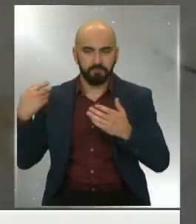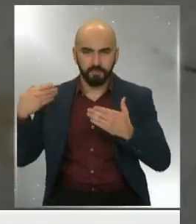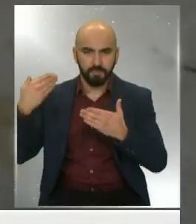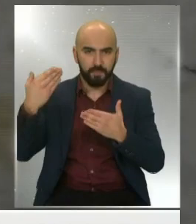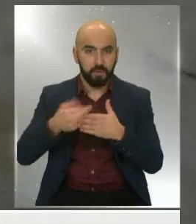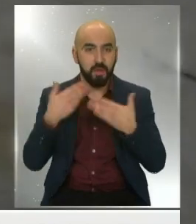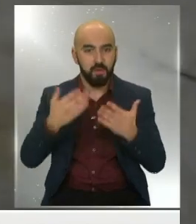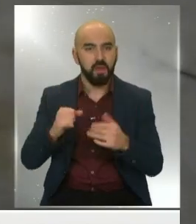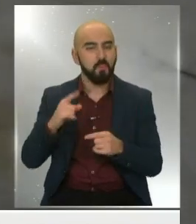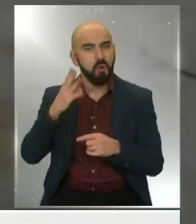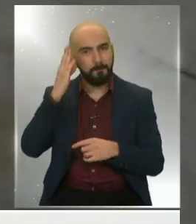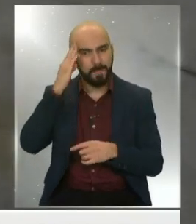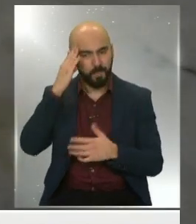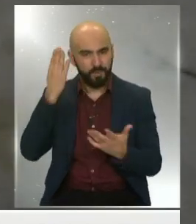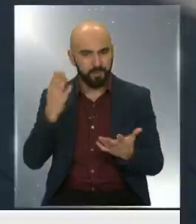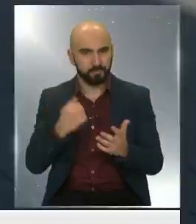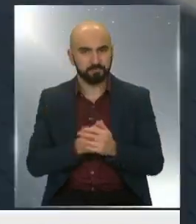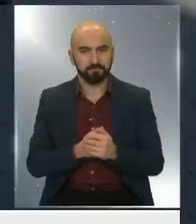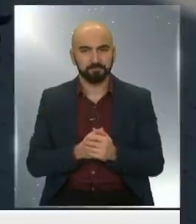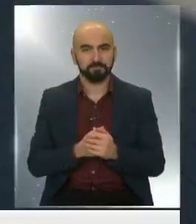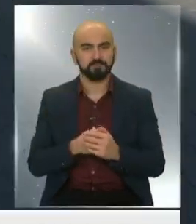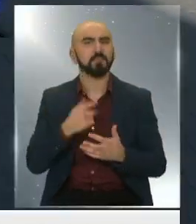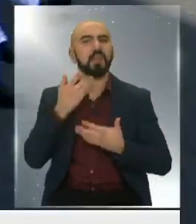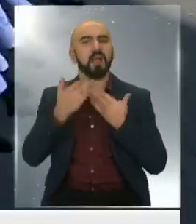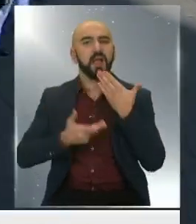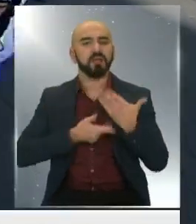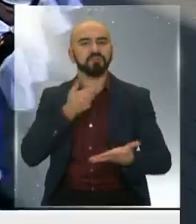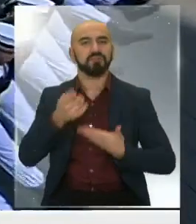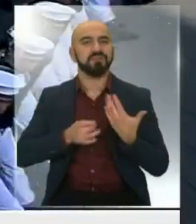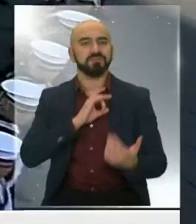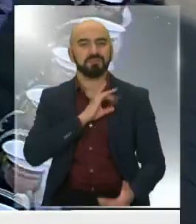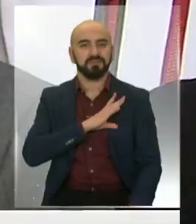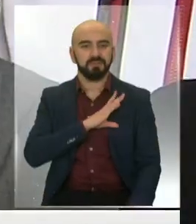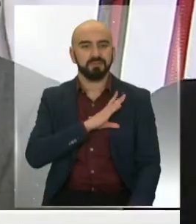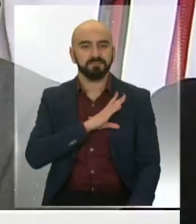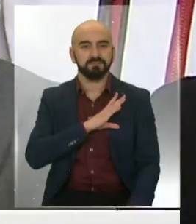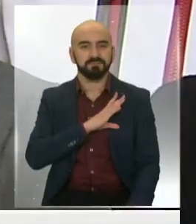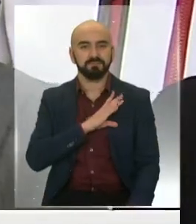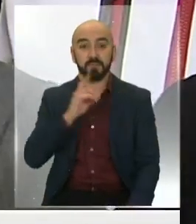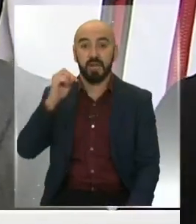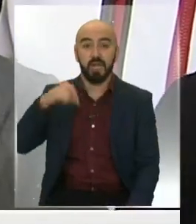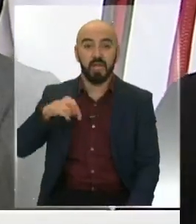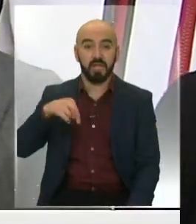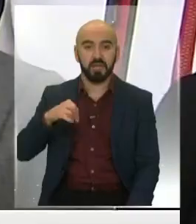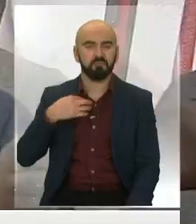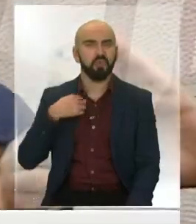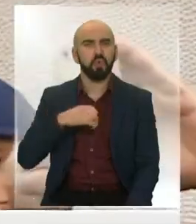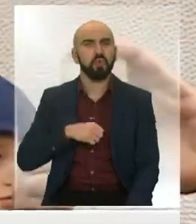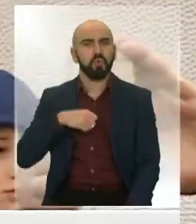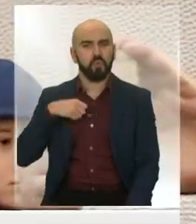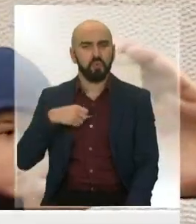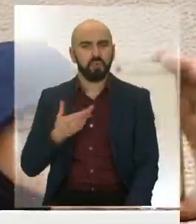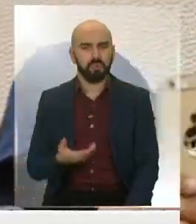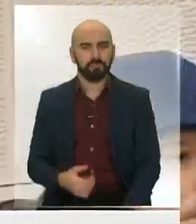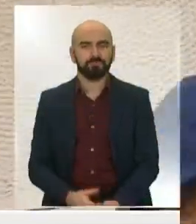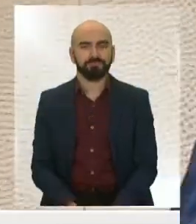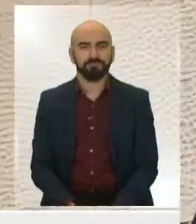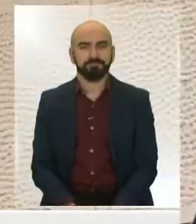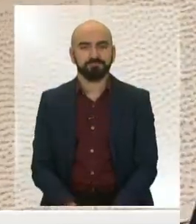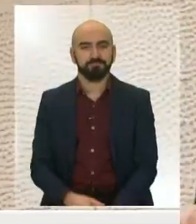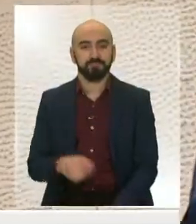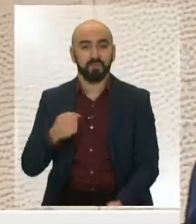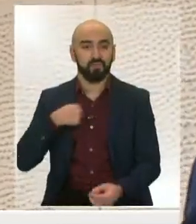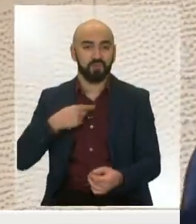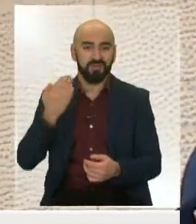colectiva. Canté la canción nacional, aquí, un orgullo para mí. Y me trajeron a mí cuando